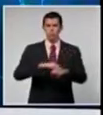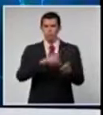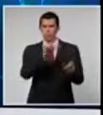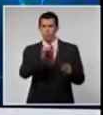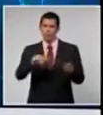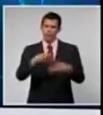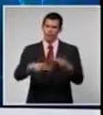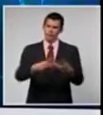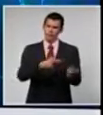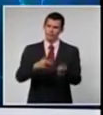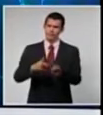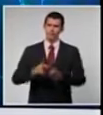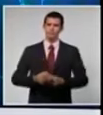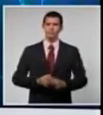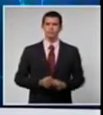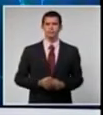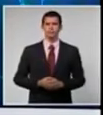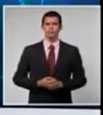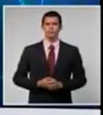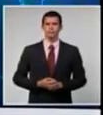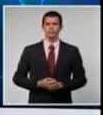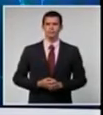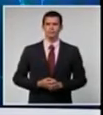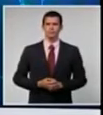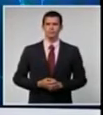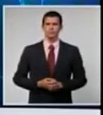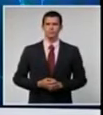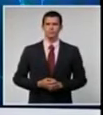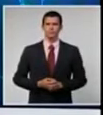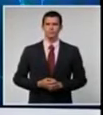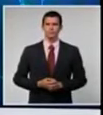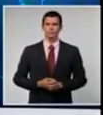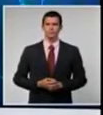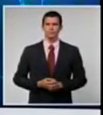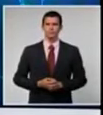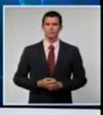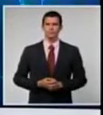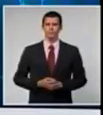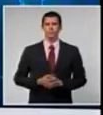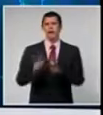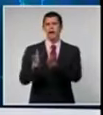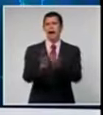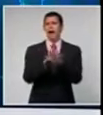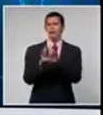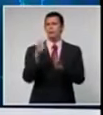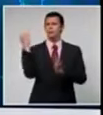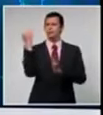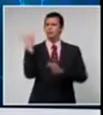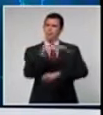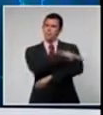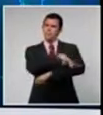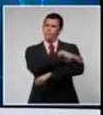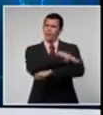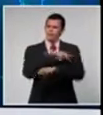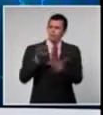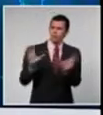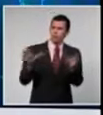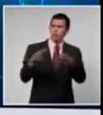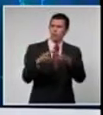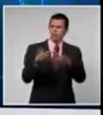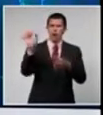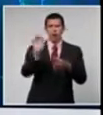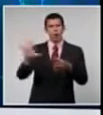el alto representante para la política exterior de la Unión Europea, Josep Borrell, aseguró hoy que está decidido a preservar el acuerdo